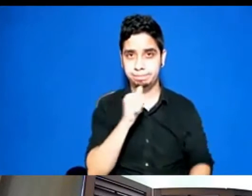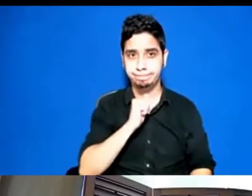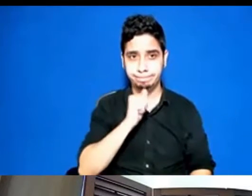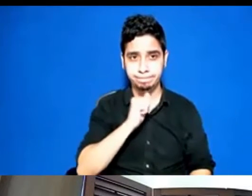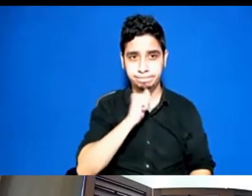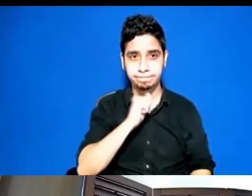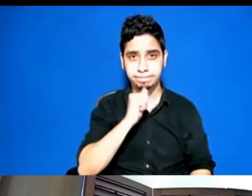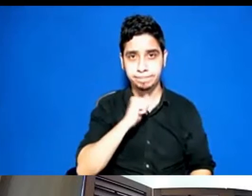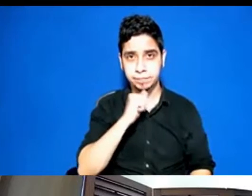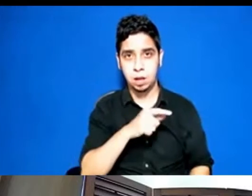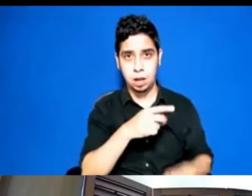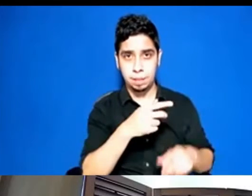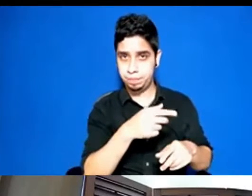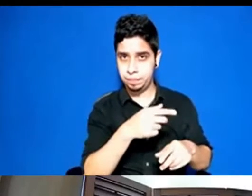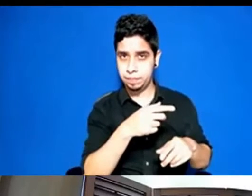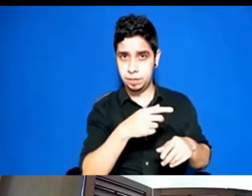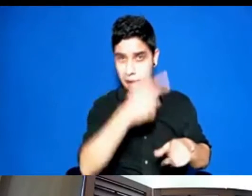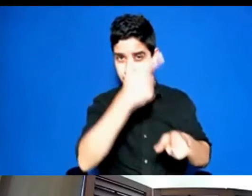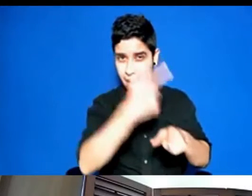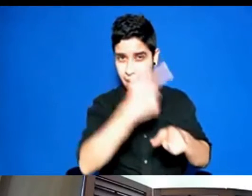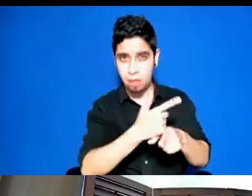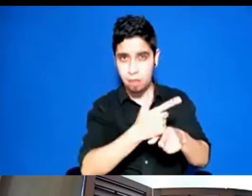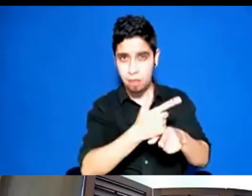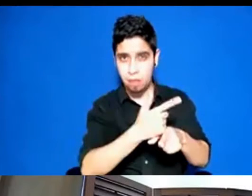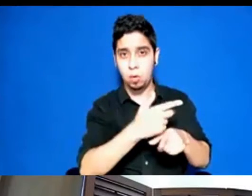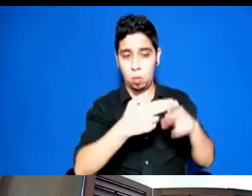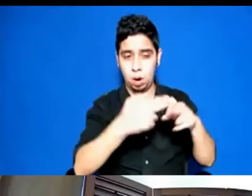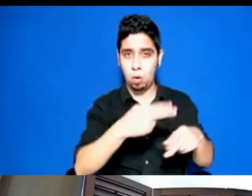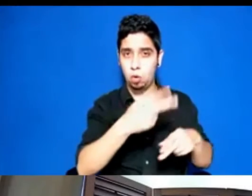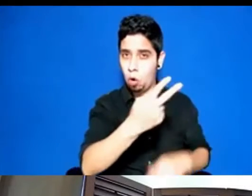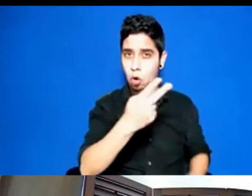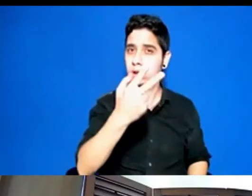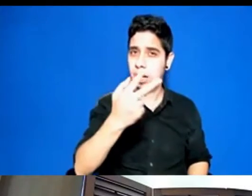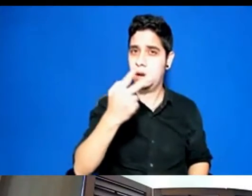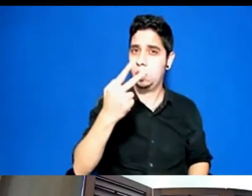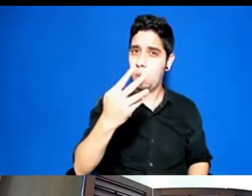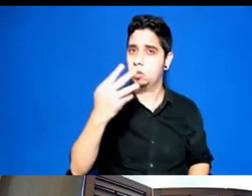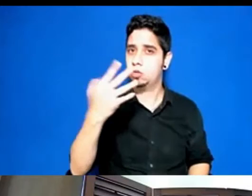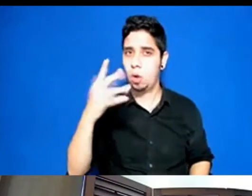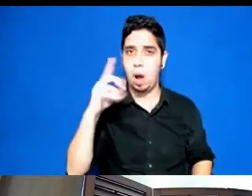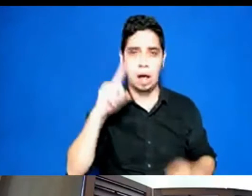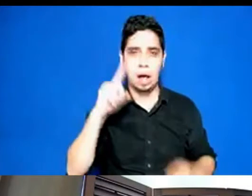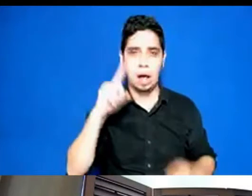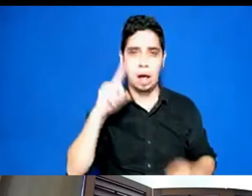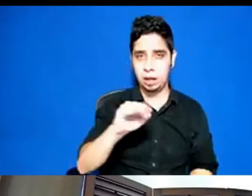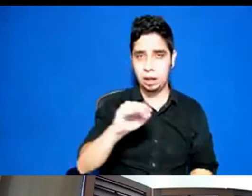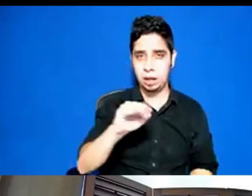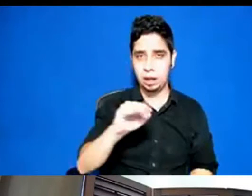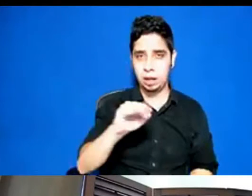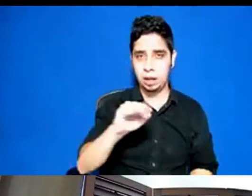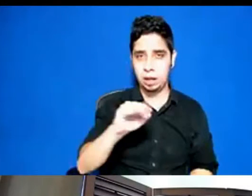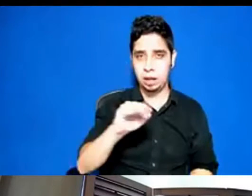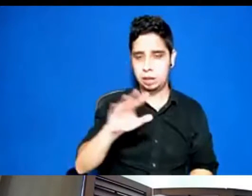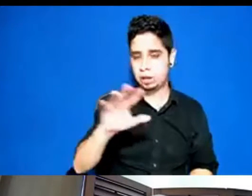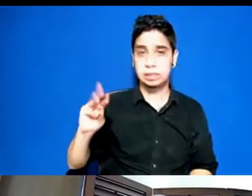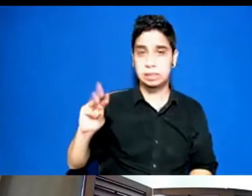resto del huevo 2 y el huevo 3 y el huevo 40 y se sigue esperando y el huevo 50 y el huevo 60 y